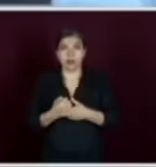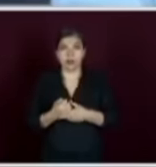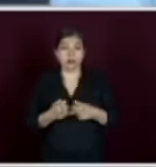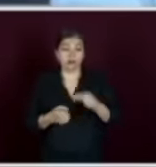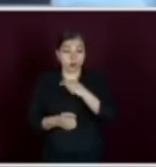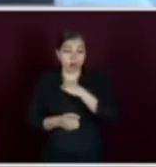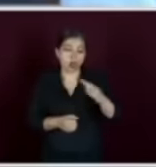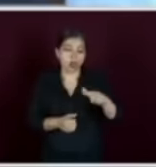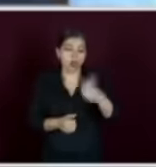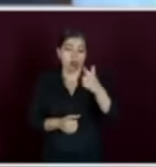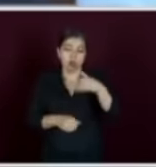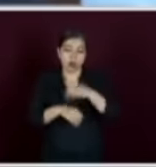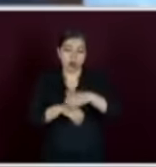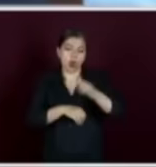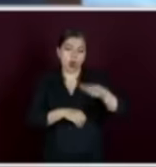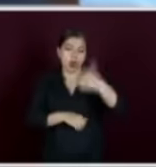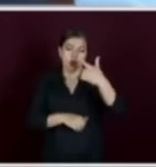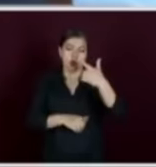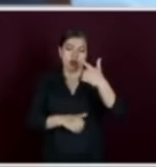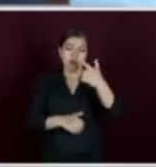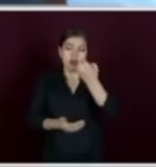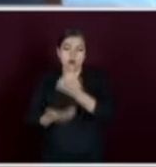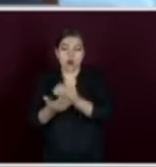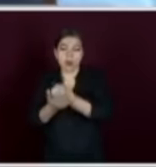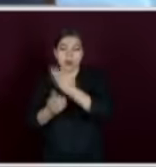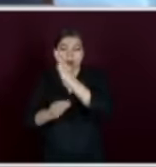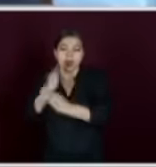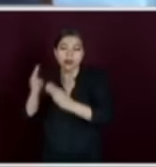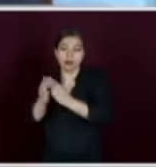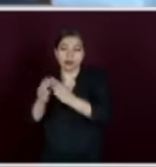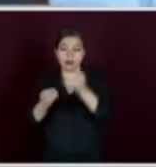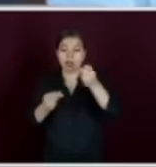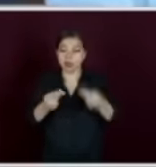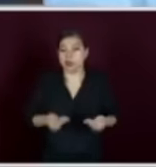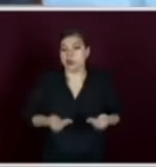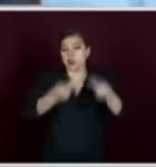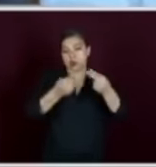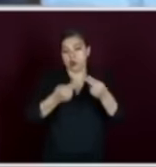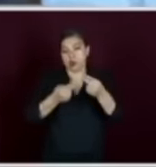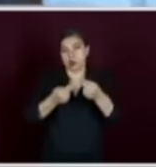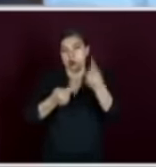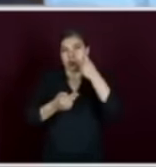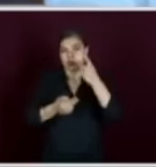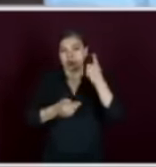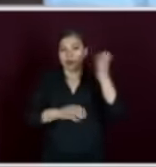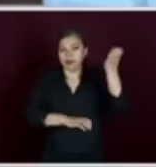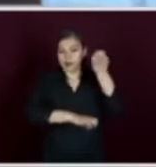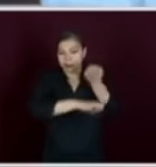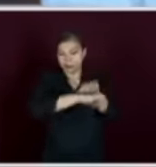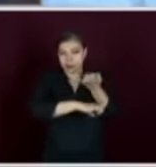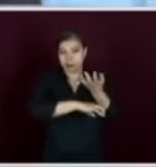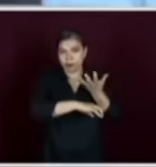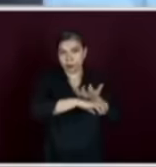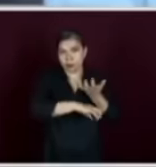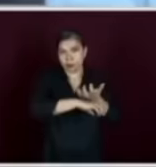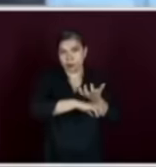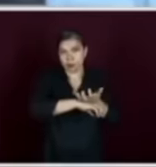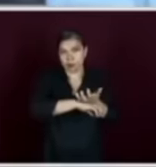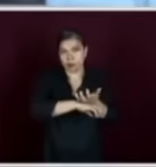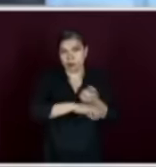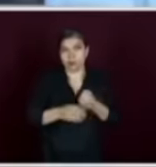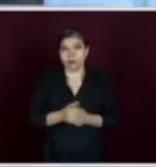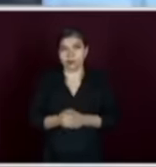12ª economía del mundo y el principal socio comercial de los Estados Unidos.